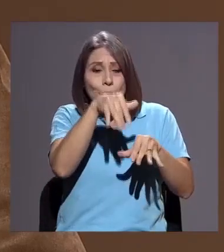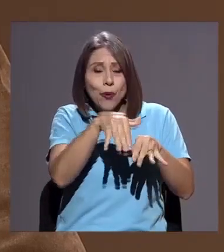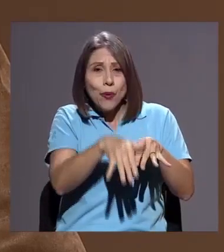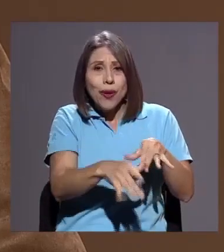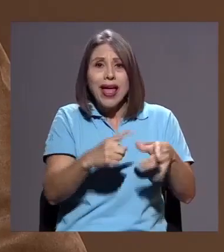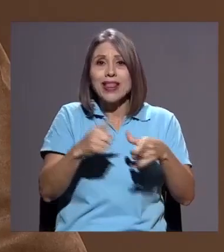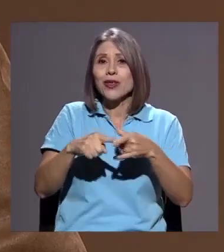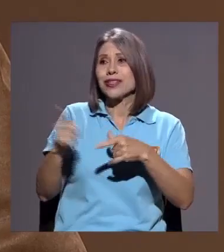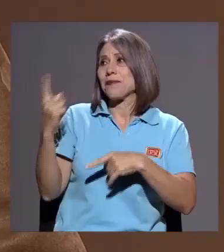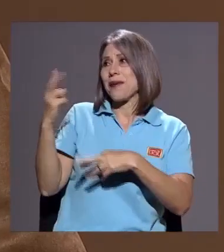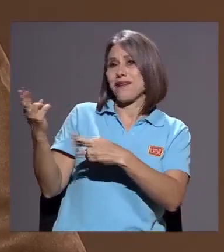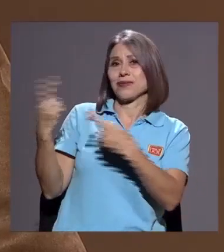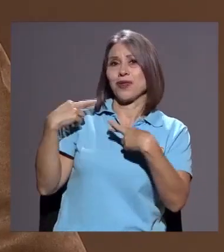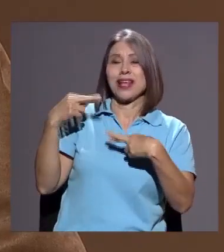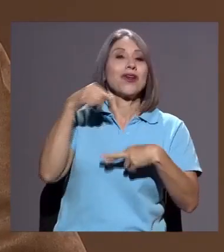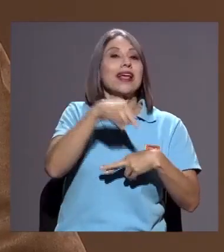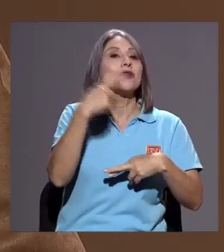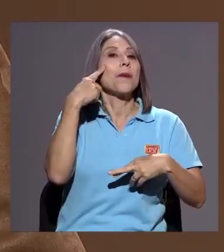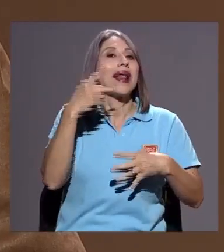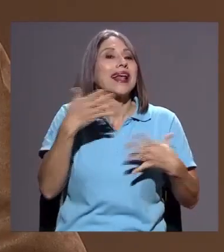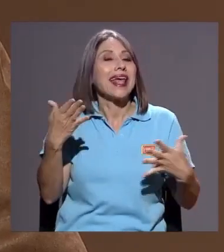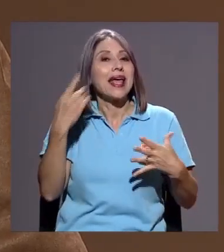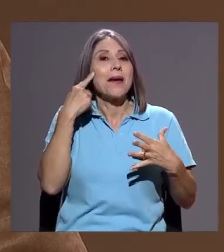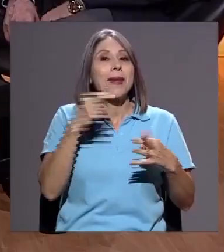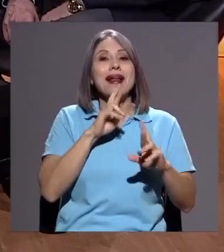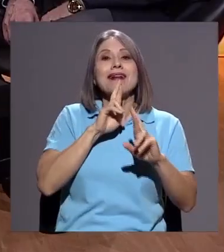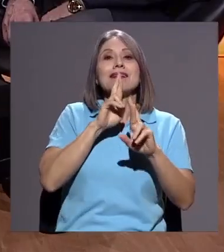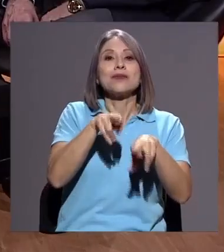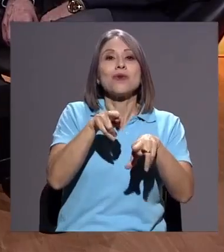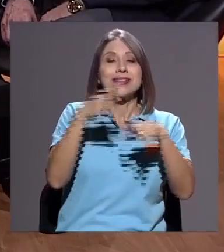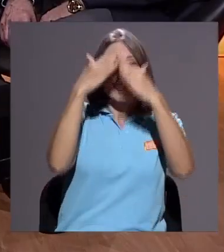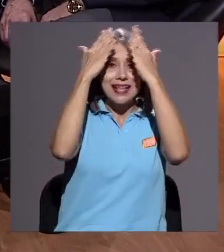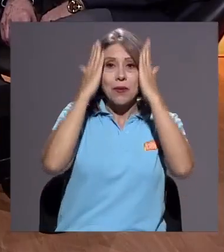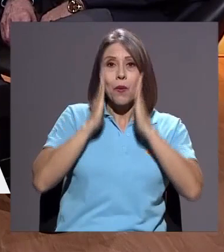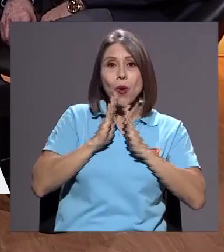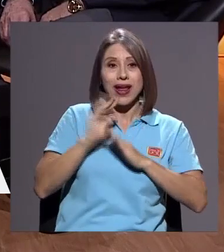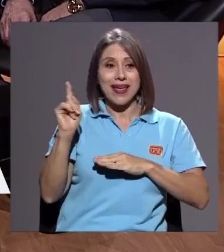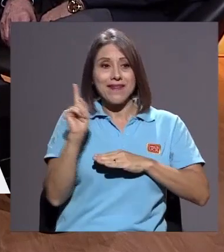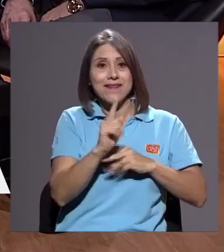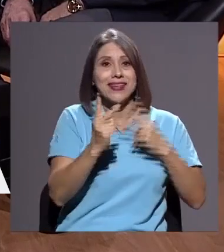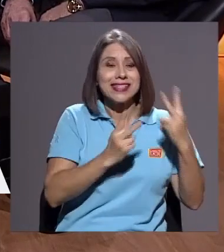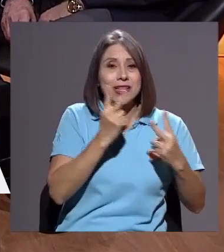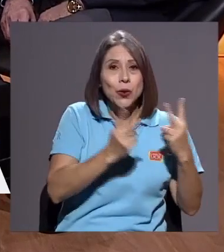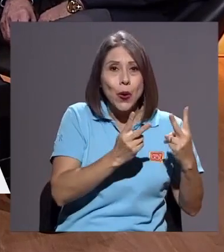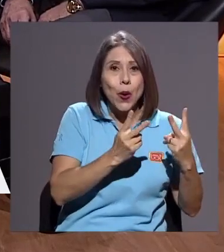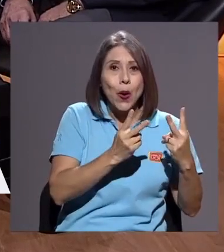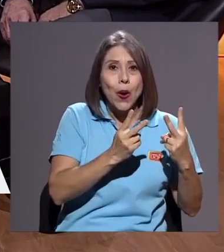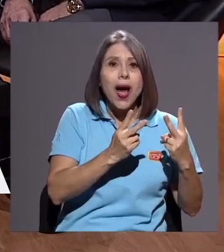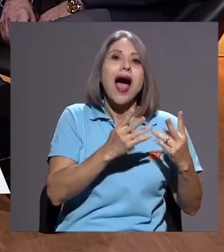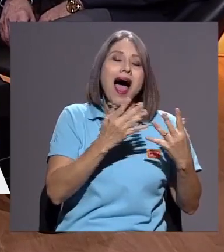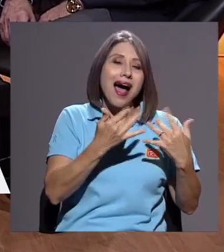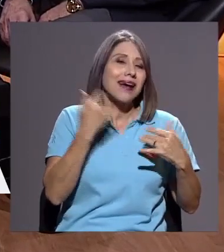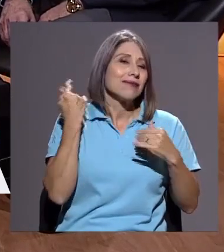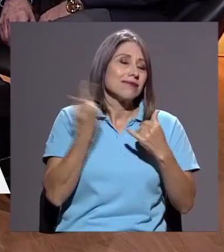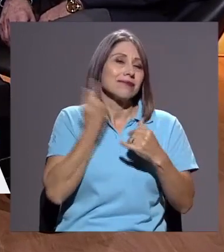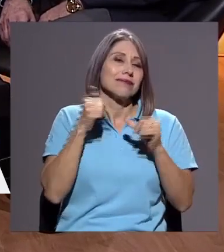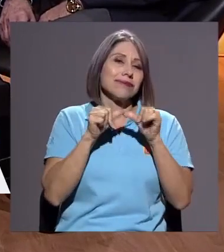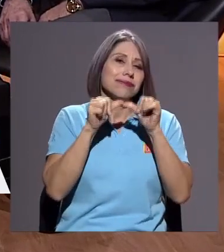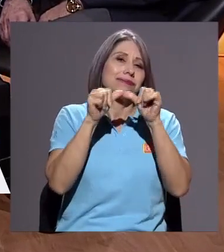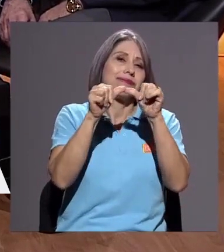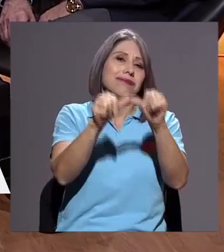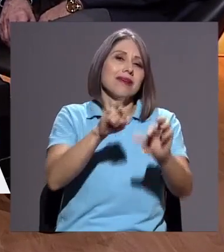del monje al emperador cuando lo visitó. Lo visitó y le preguntó el emperador al monje que a dónde emanaba